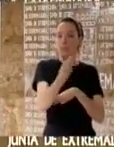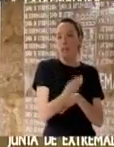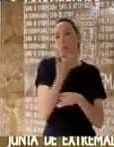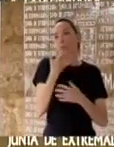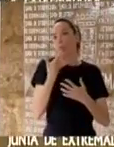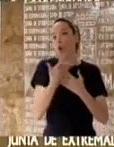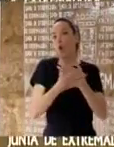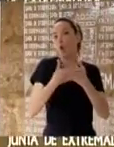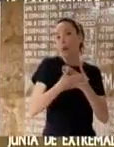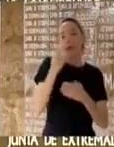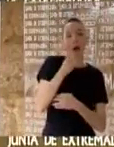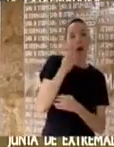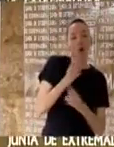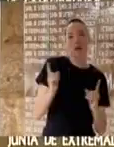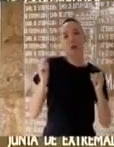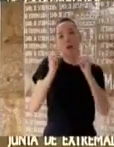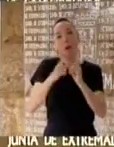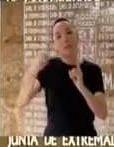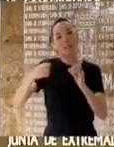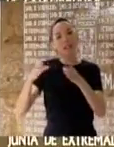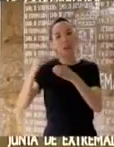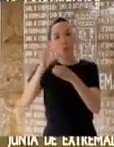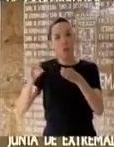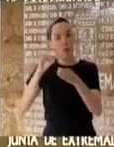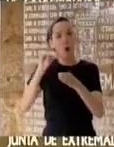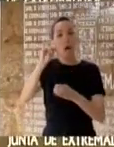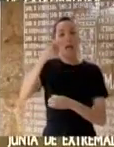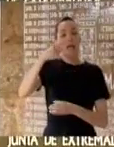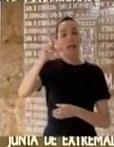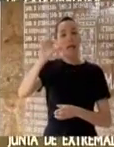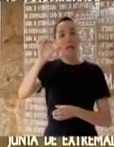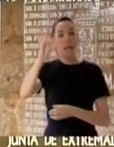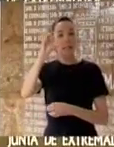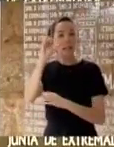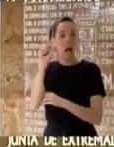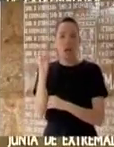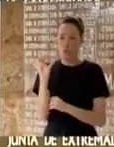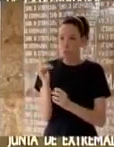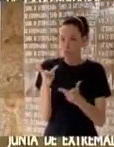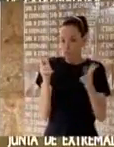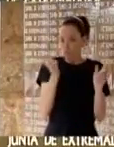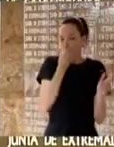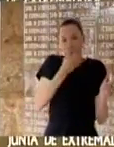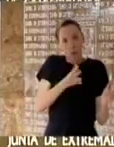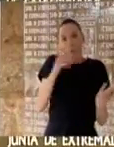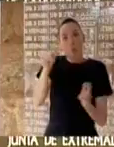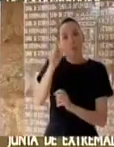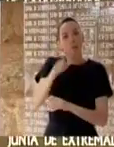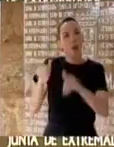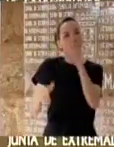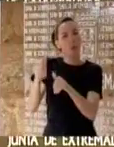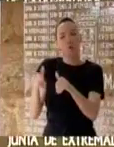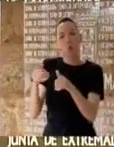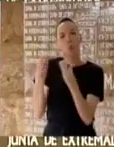Iglesias. Me parece bien, creo que es importante. Que el señor Iglesias también y Unidos Podemos, que representan a muchos votantes en nuestro país,